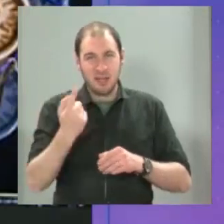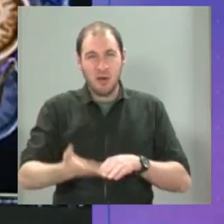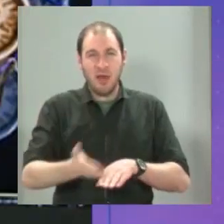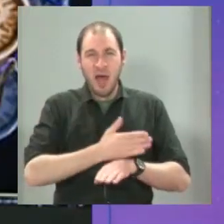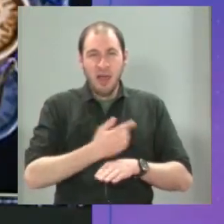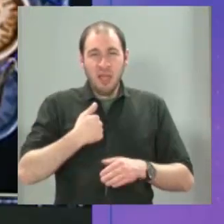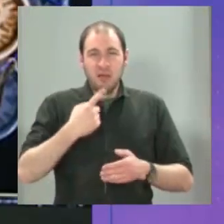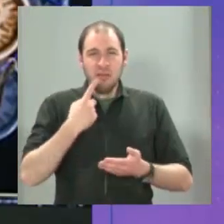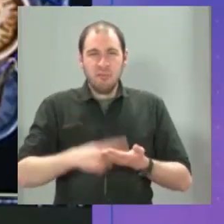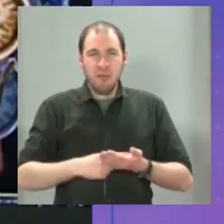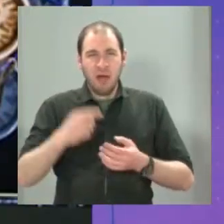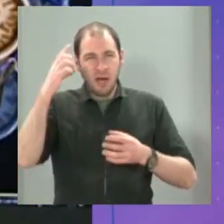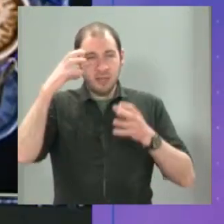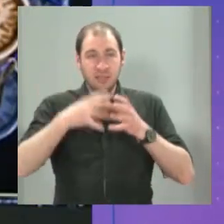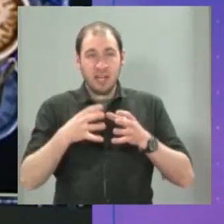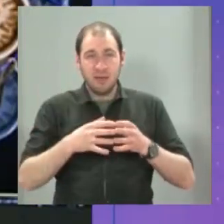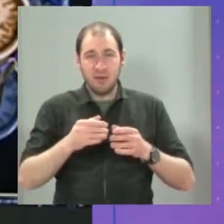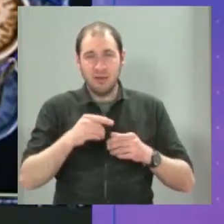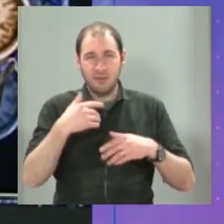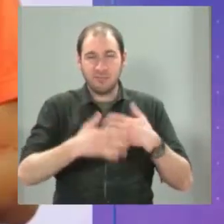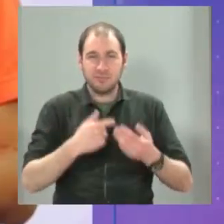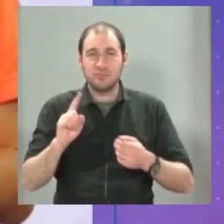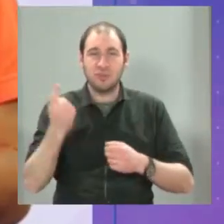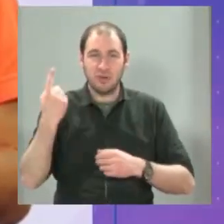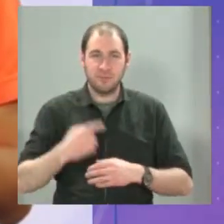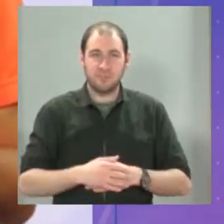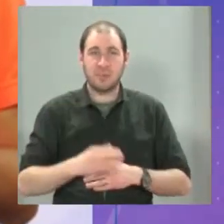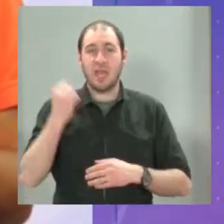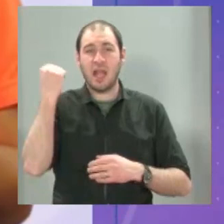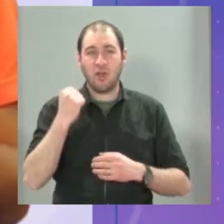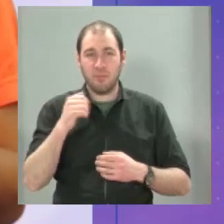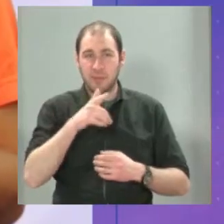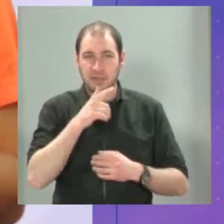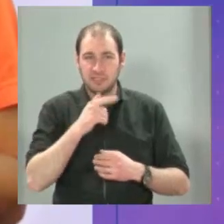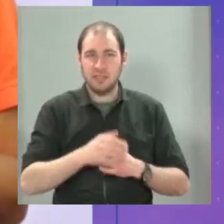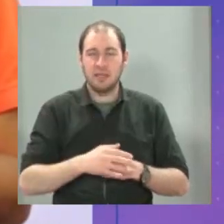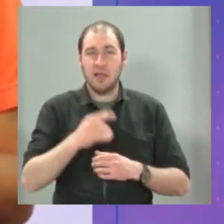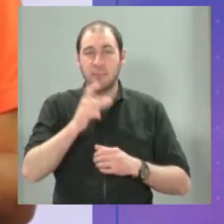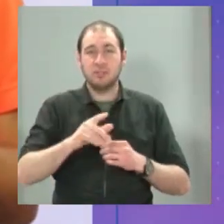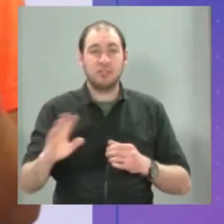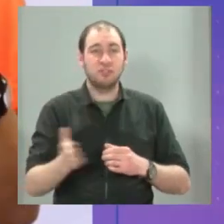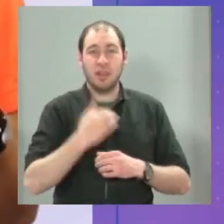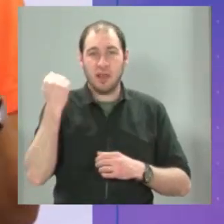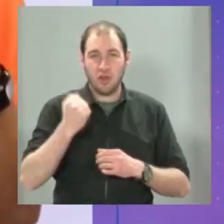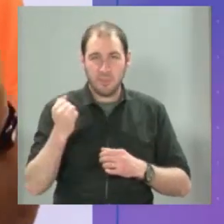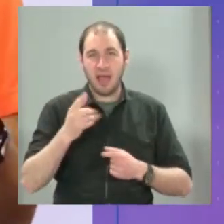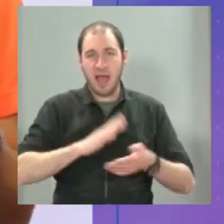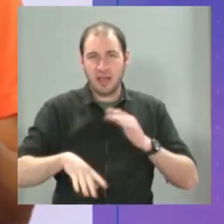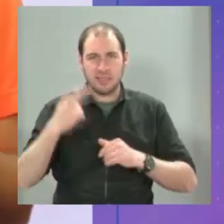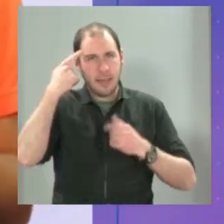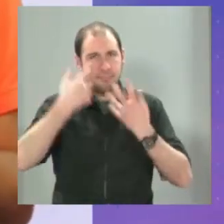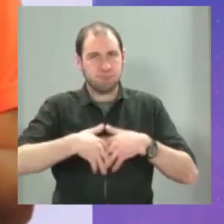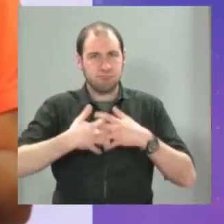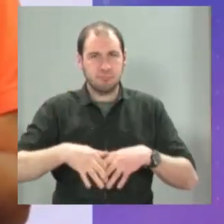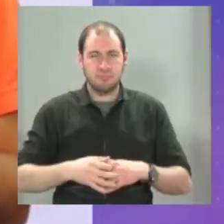de que yo decida, el cerebro ya lo ha hecho por su cuenta. La economía supone que todos los agentes económicos, actuando